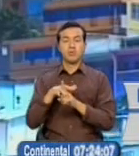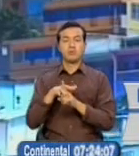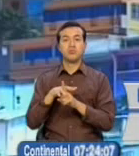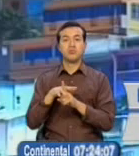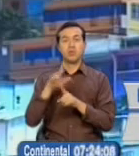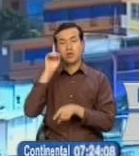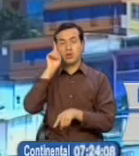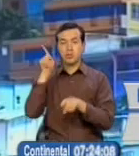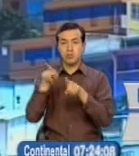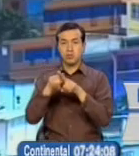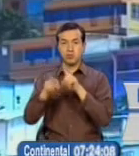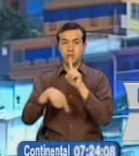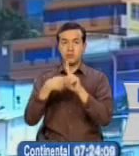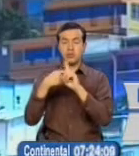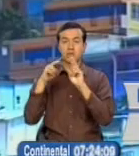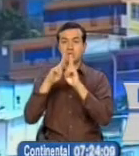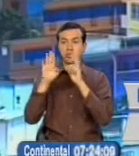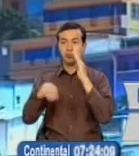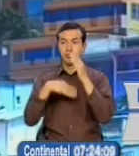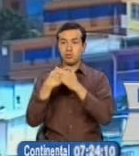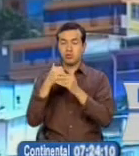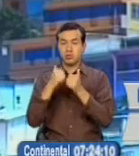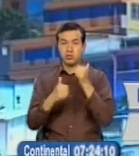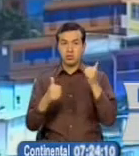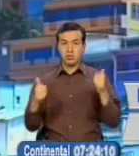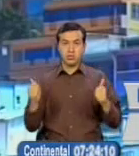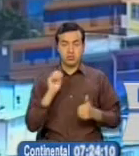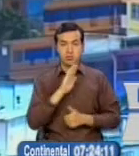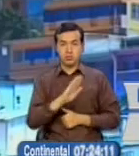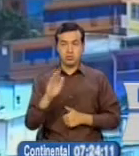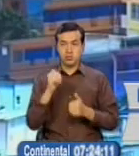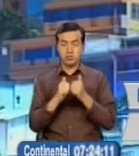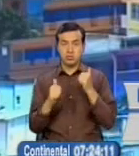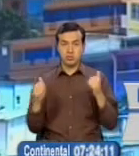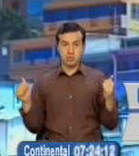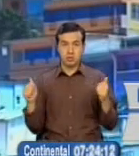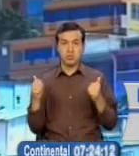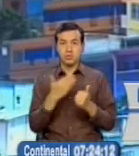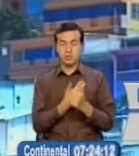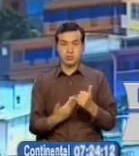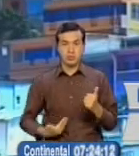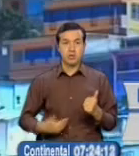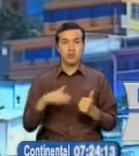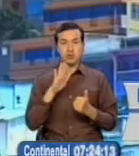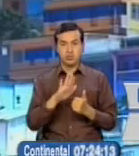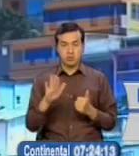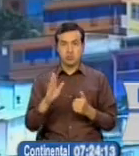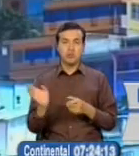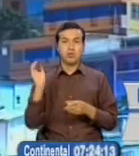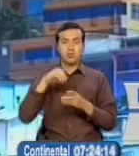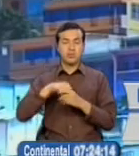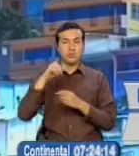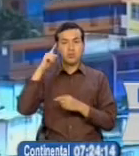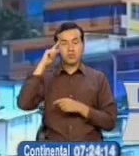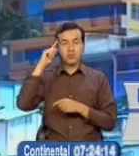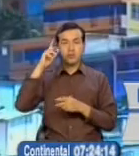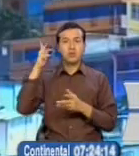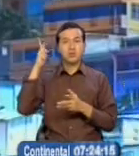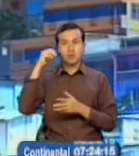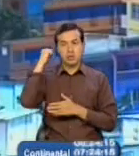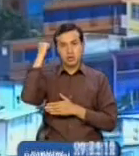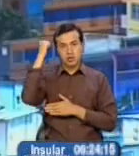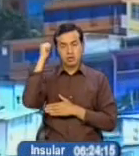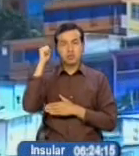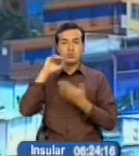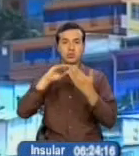un acuerdo adicional que tiene que ver que todos los precandidatos o candidatos presidenciales incluyan dentro de su plan de gobierno derechos